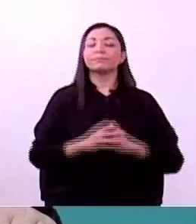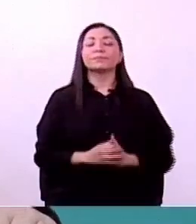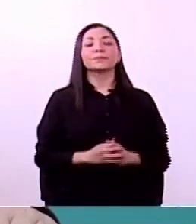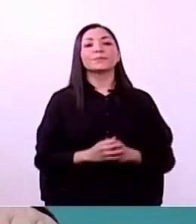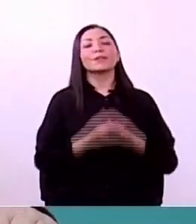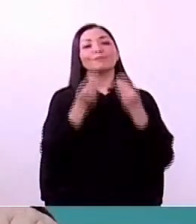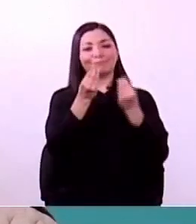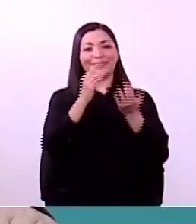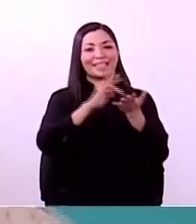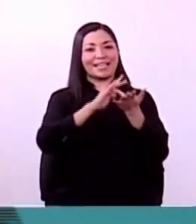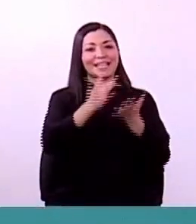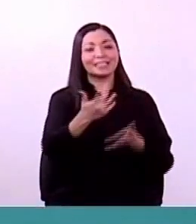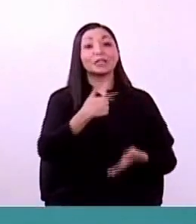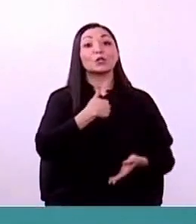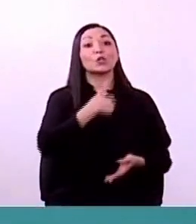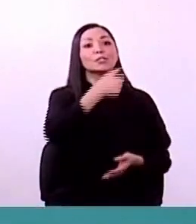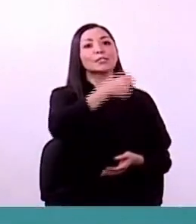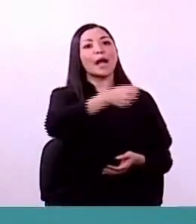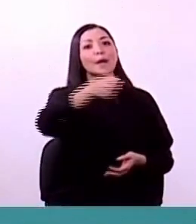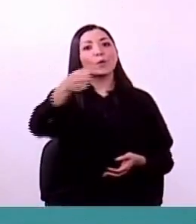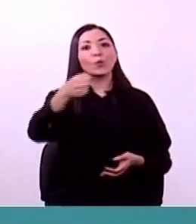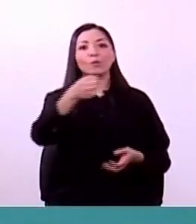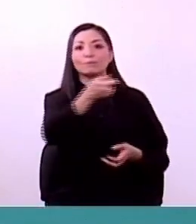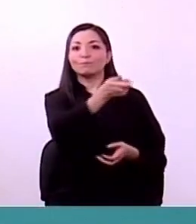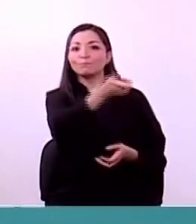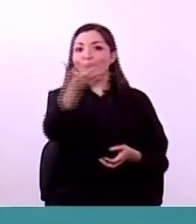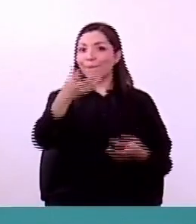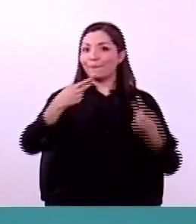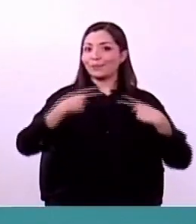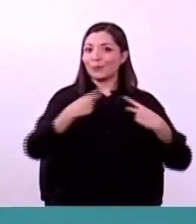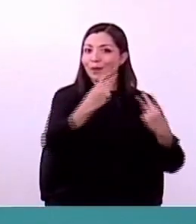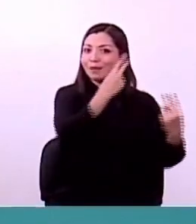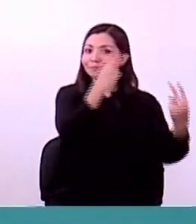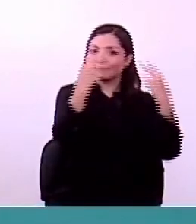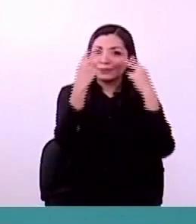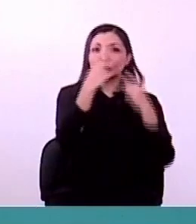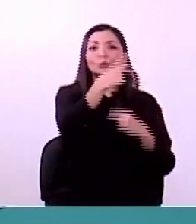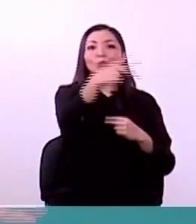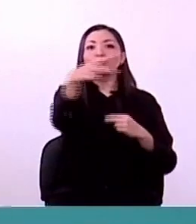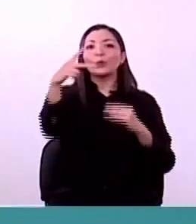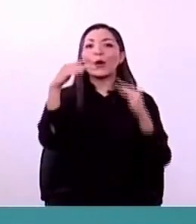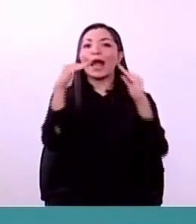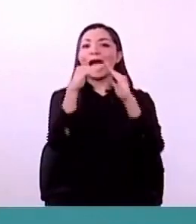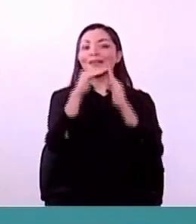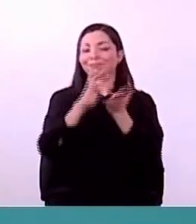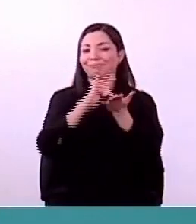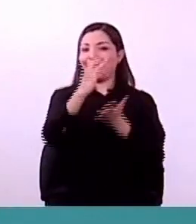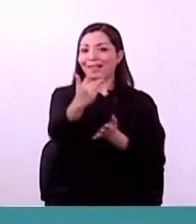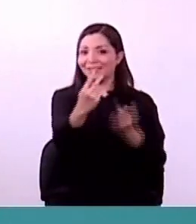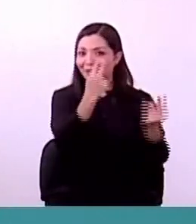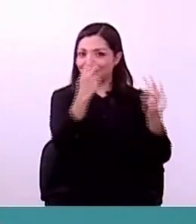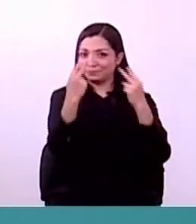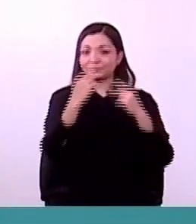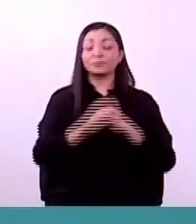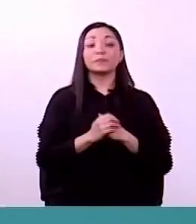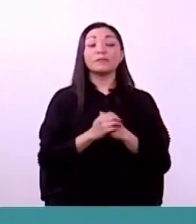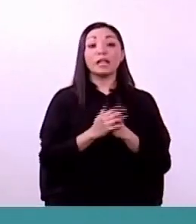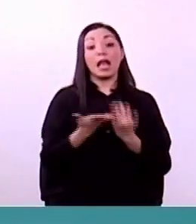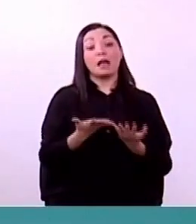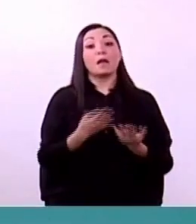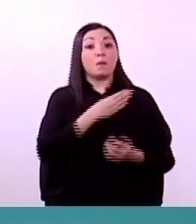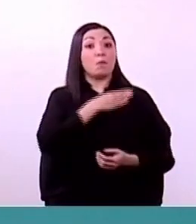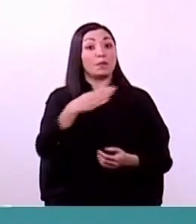Muchas gracias. Saludo con mucho afecto a todas y a todos en sus hogares. Gracias por estar viendo este debate. Y bueno, aquí en